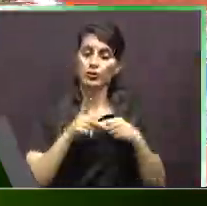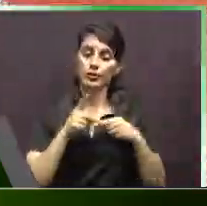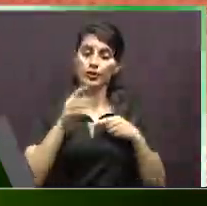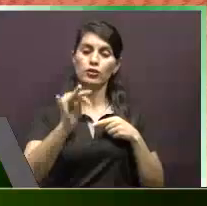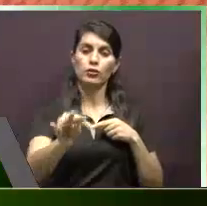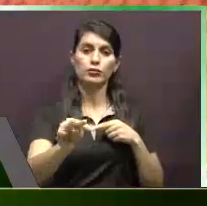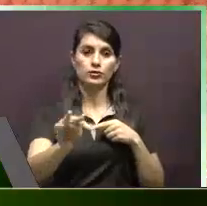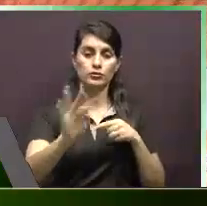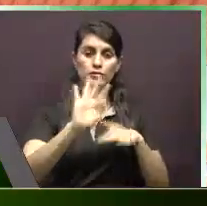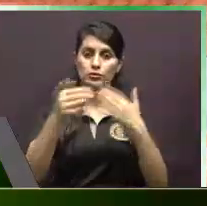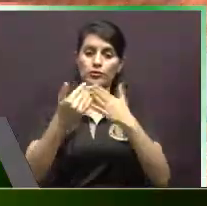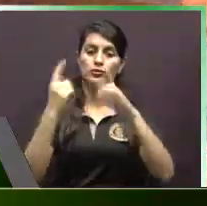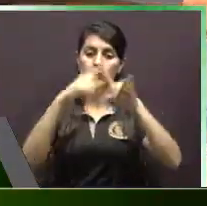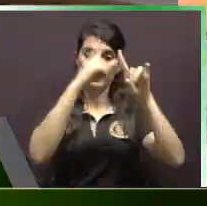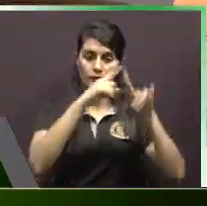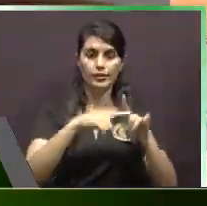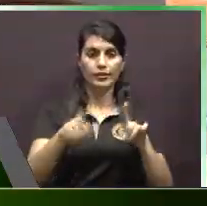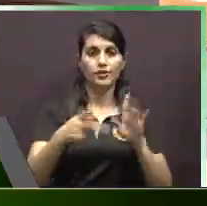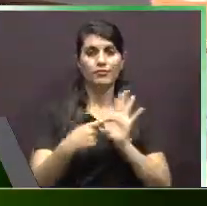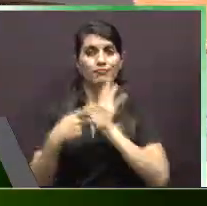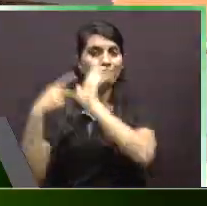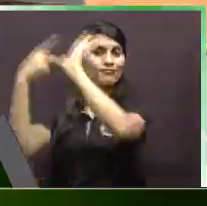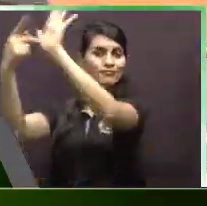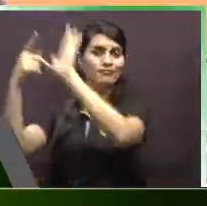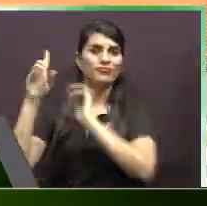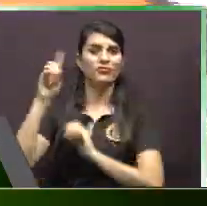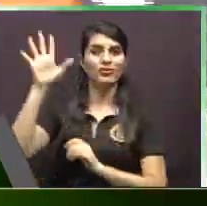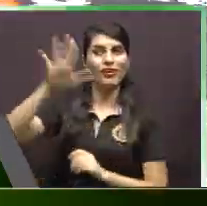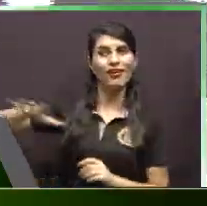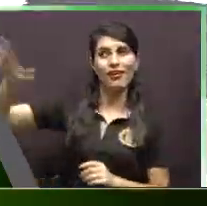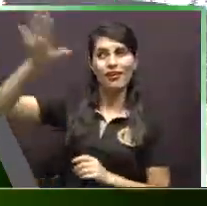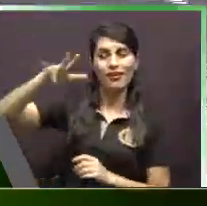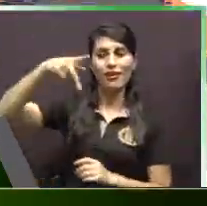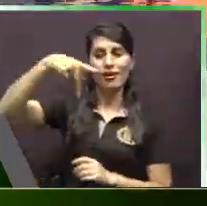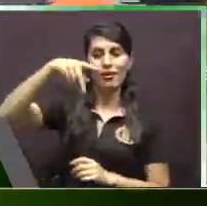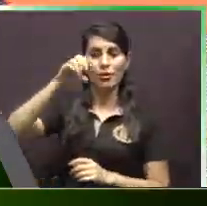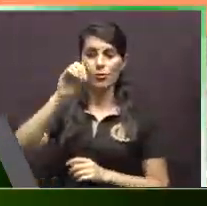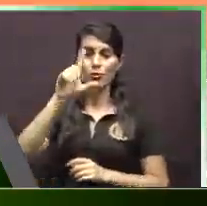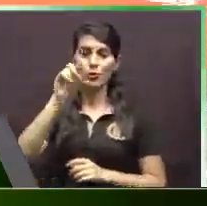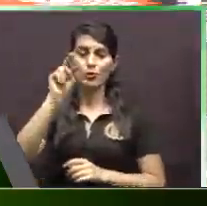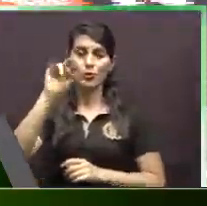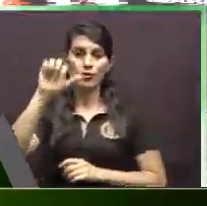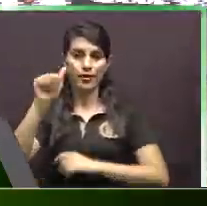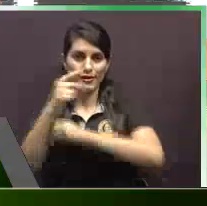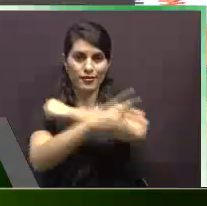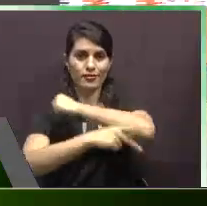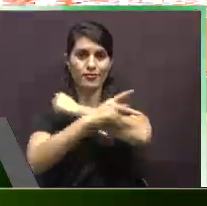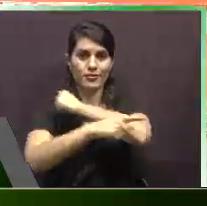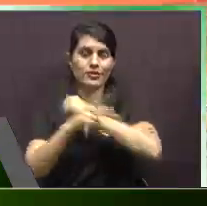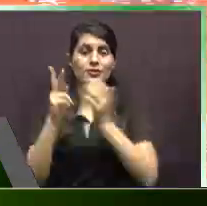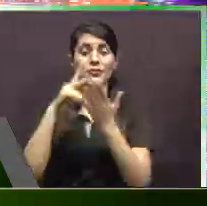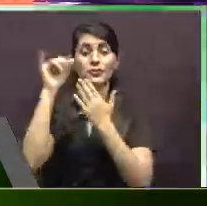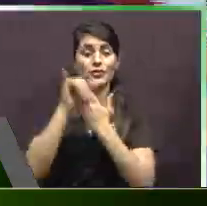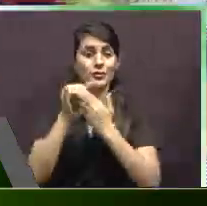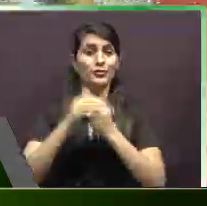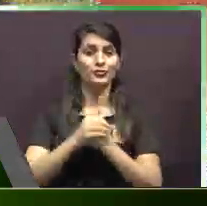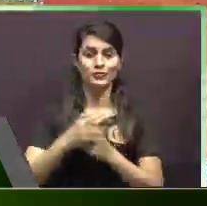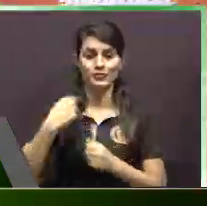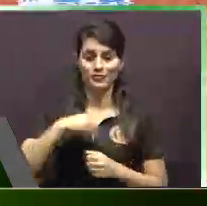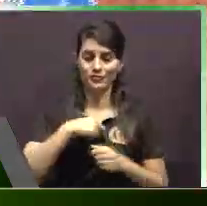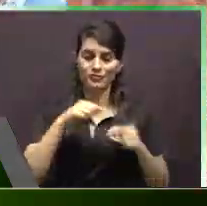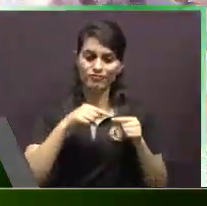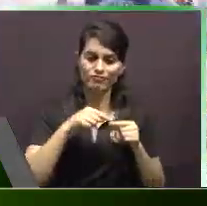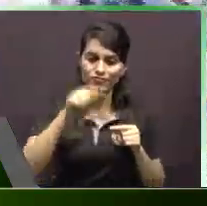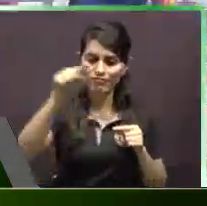kilómetros 195 metros, quienes nos van a representar en el Mundial de Atletismo en Polonia en el mes de mayo. También esta distancia, que es la